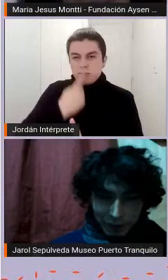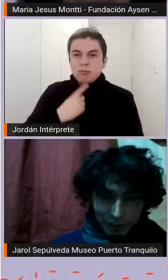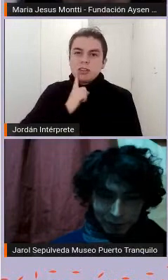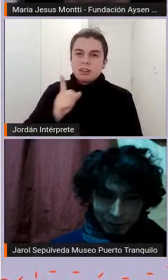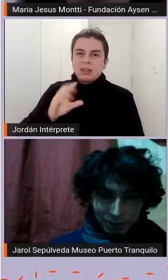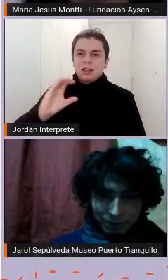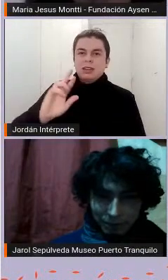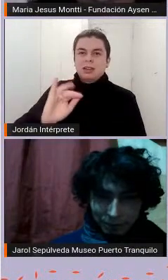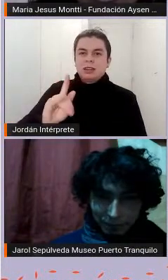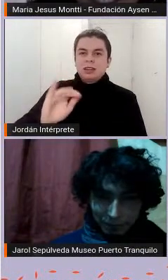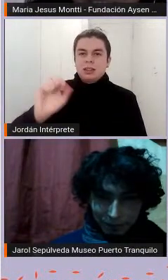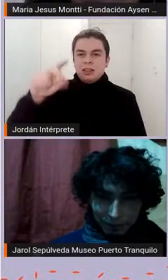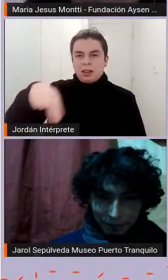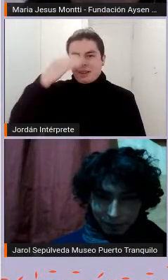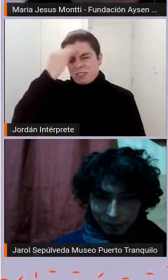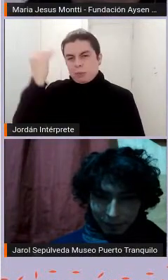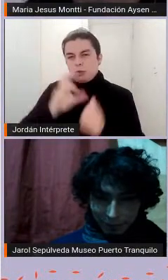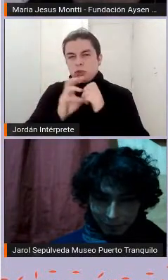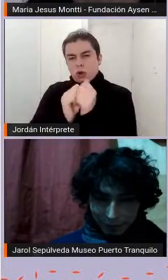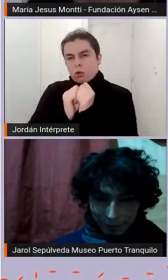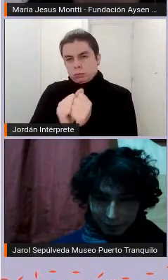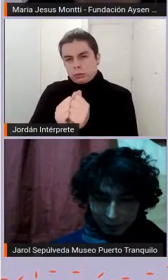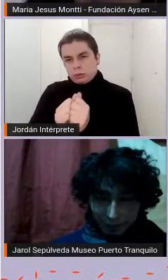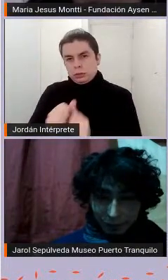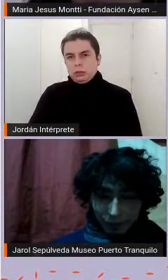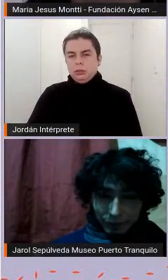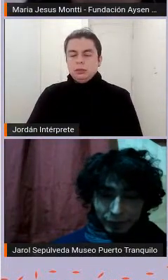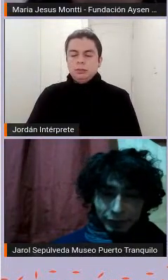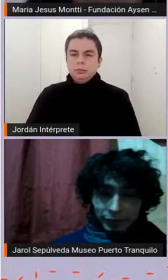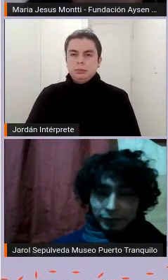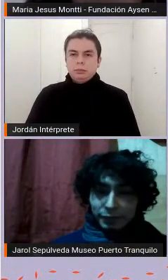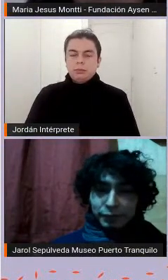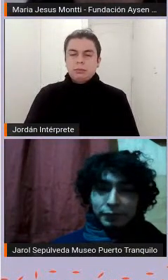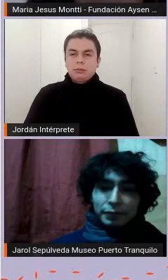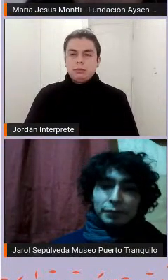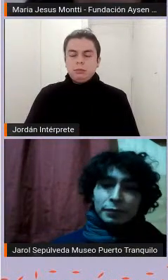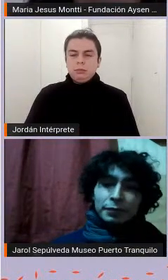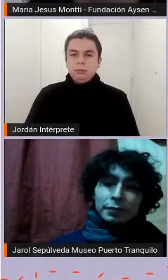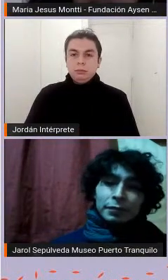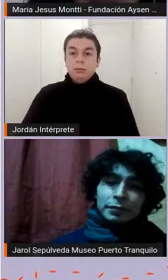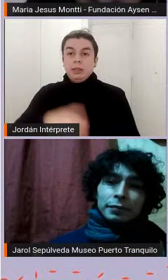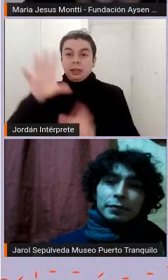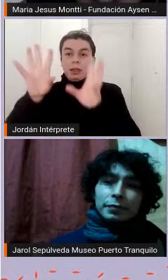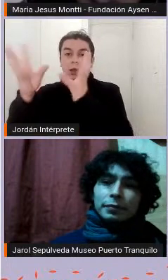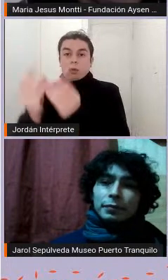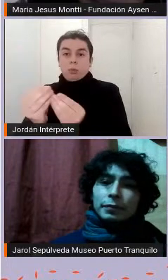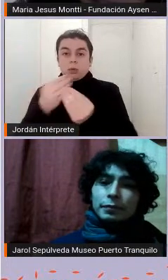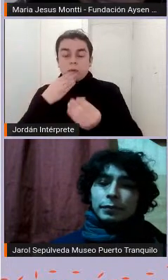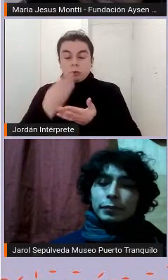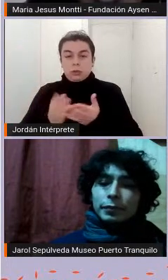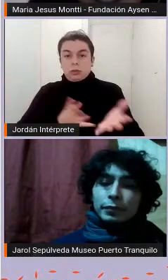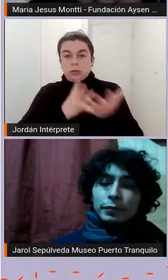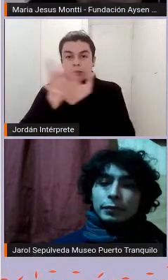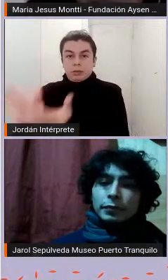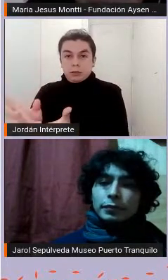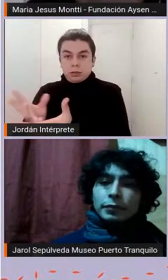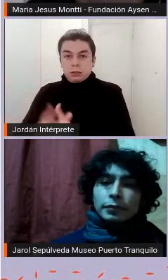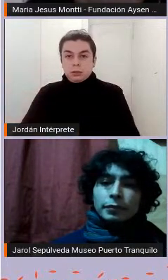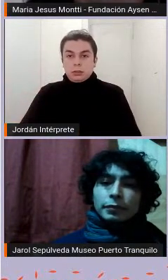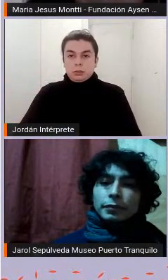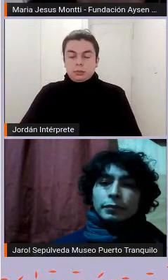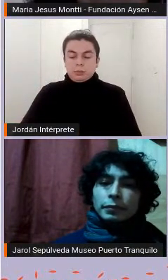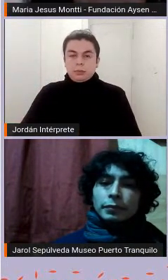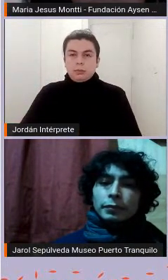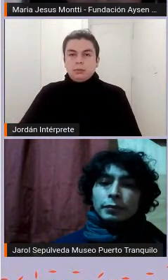compañero. Sí. Este es el grupo en el fondo que recibe las osamentas cuando yo le comenté que se devuelven a Río